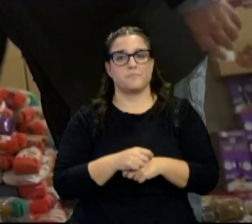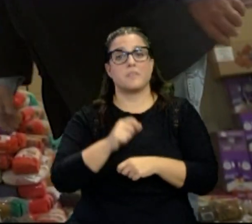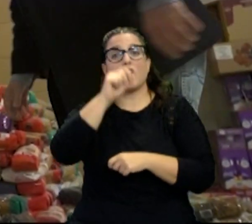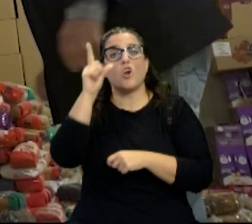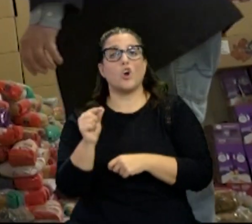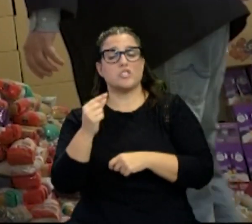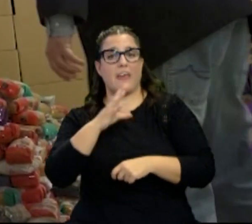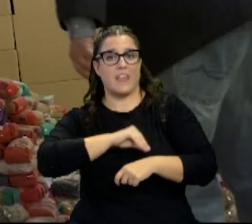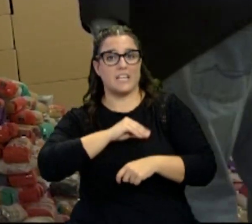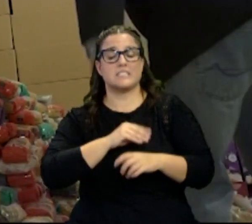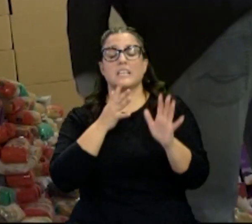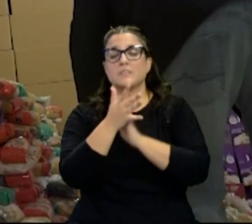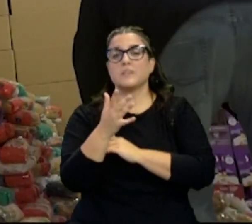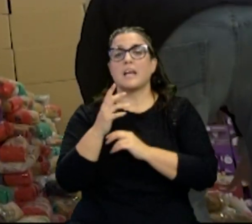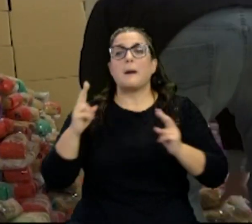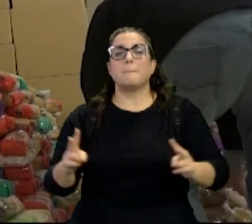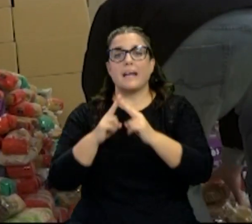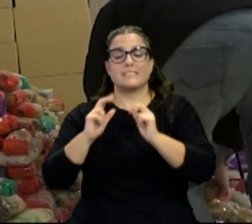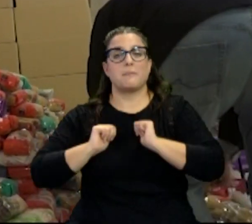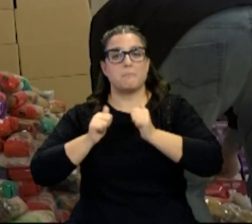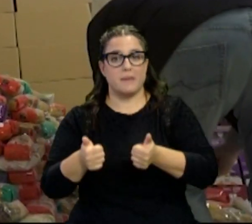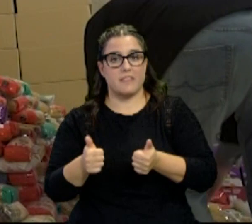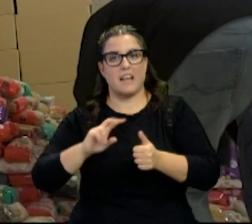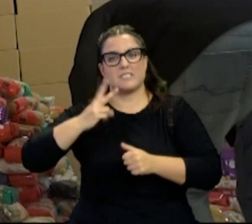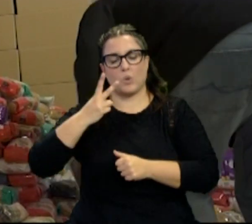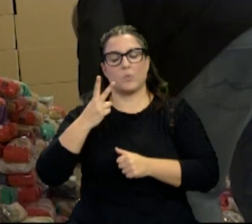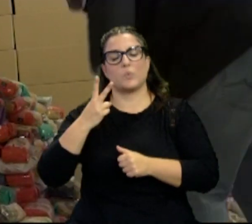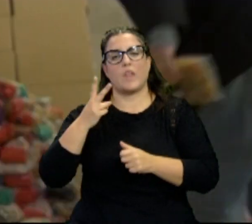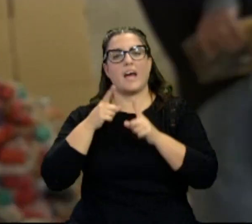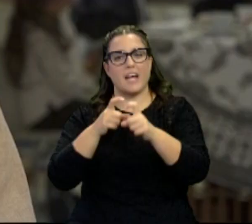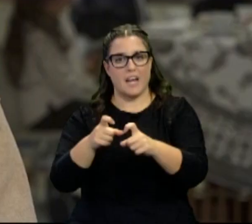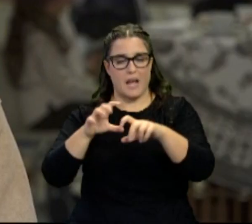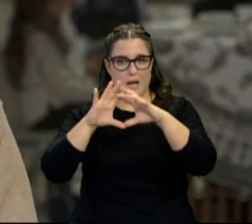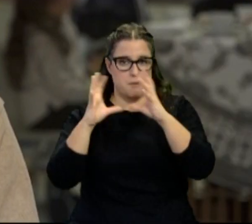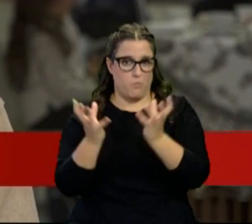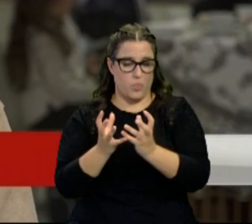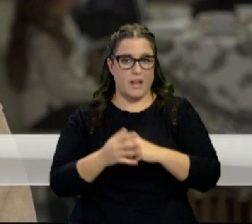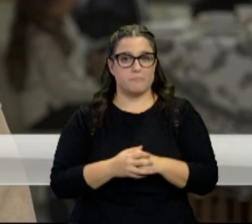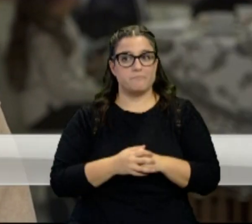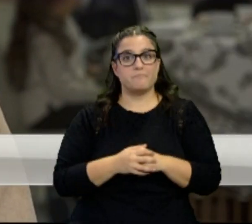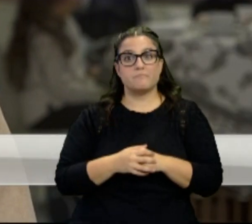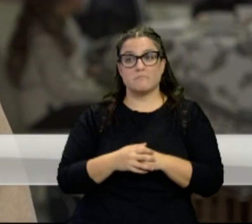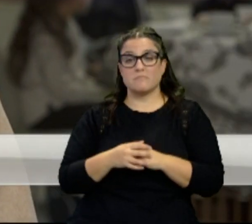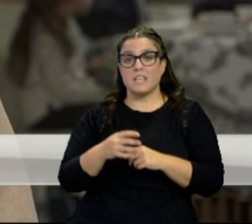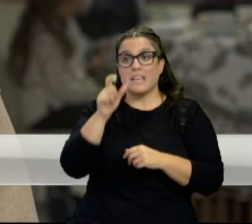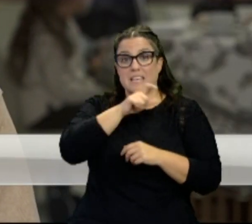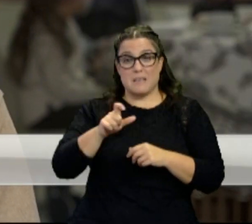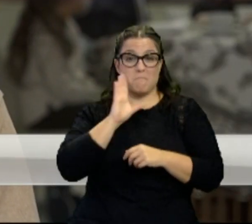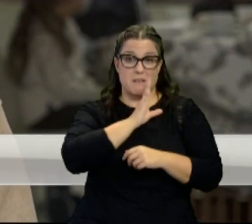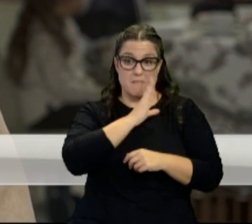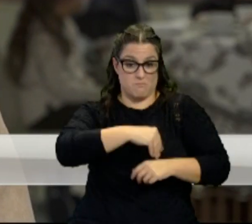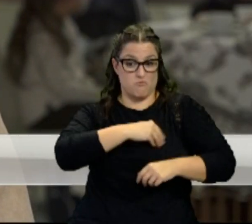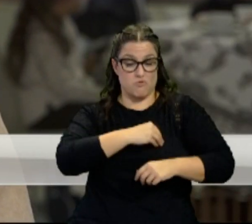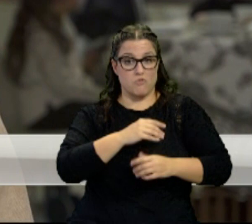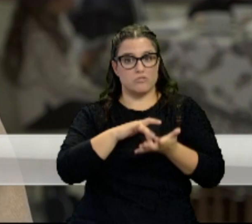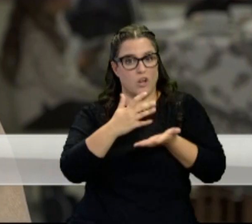en París en la Segunda Guerra Mundial. Cogía la leche de esas matronas que tenían más leche, o sea que podían